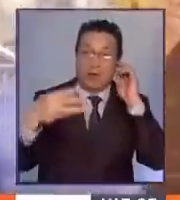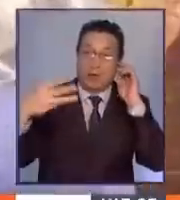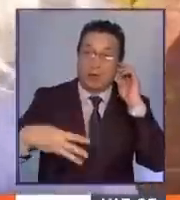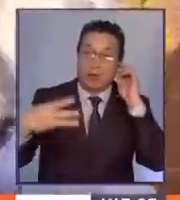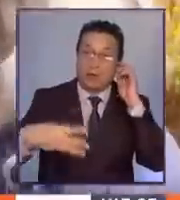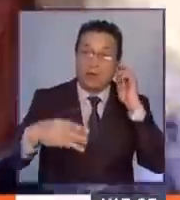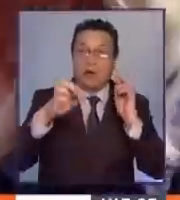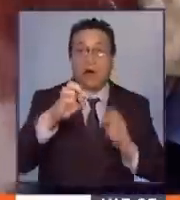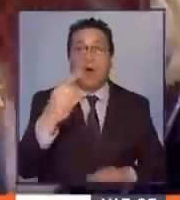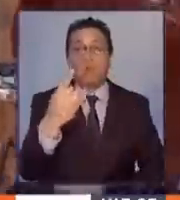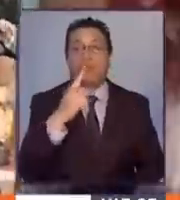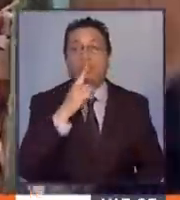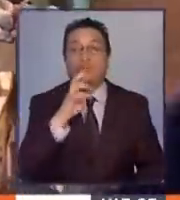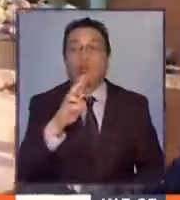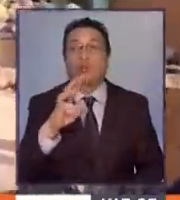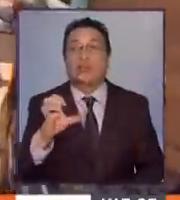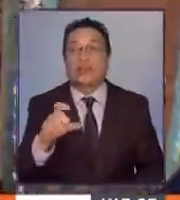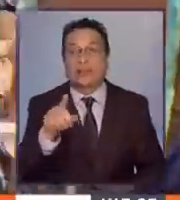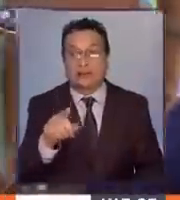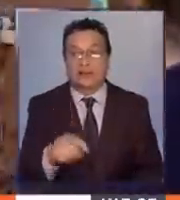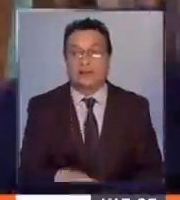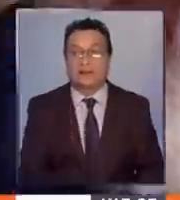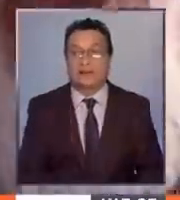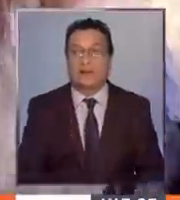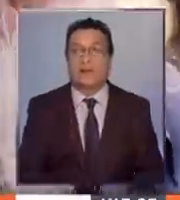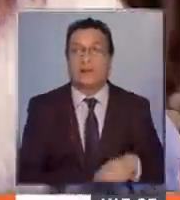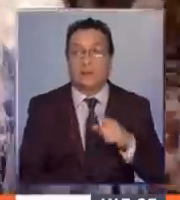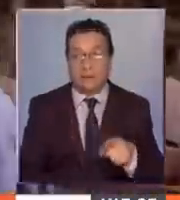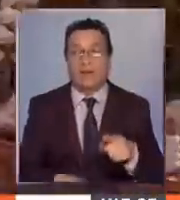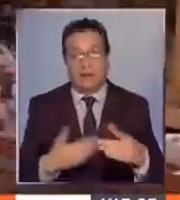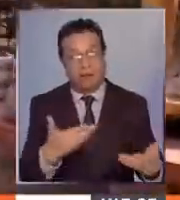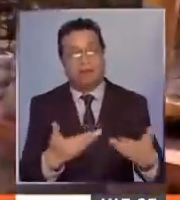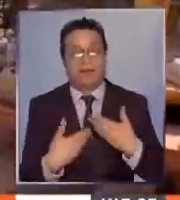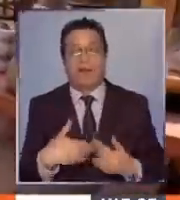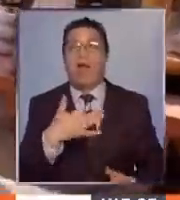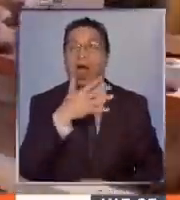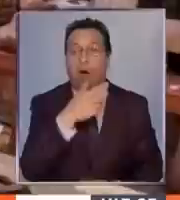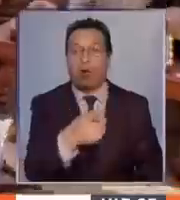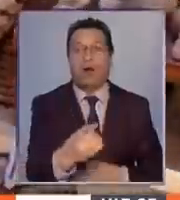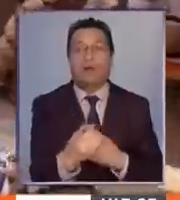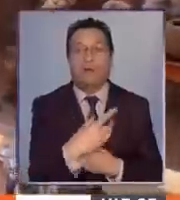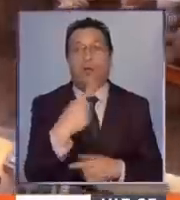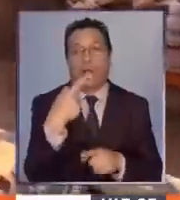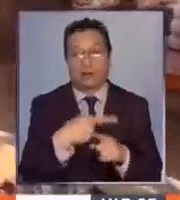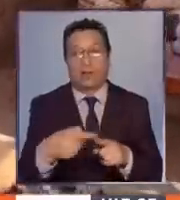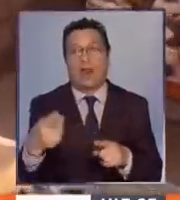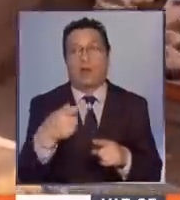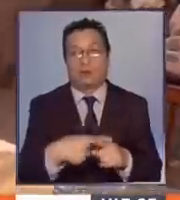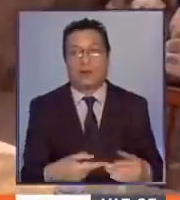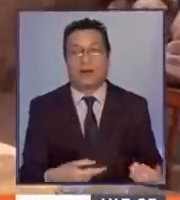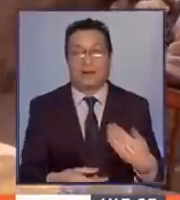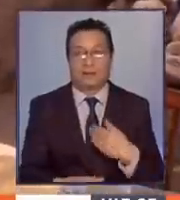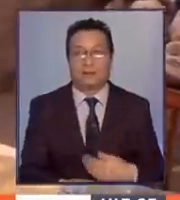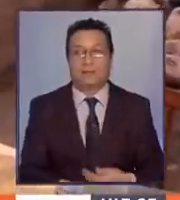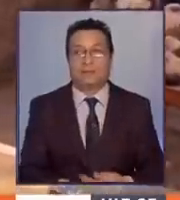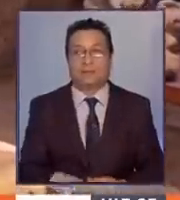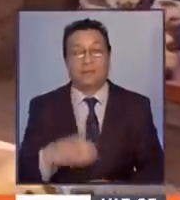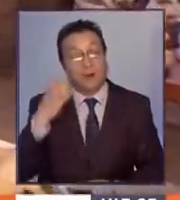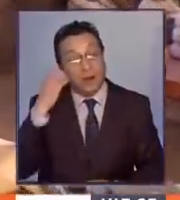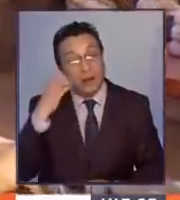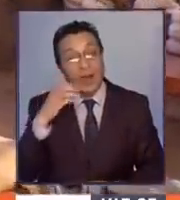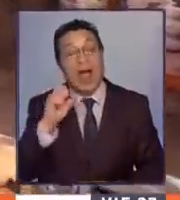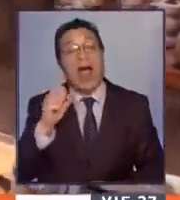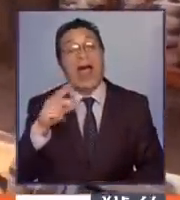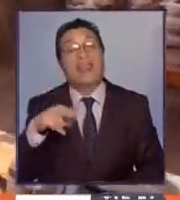Putre. ¿Sí? Y él nos viene a dejar el agua, ¿sí? Toda la semana. ¿Andreita?